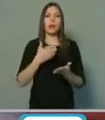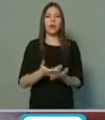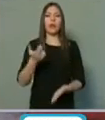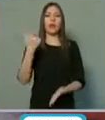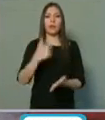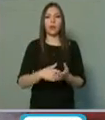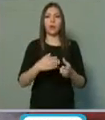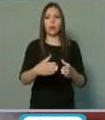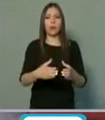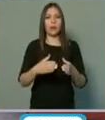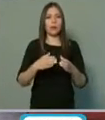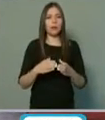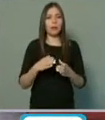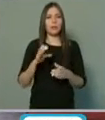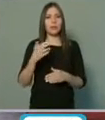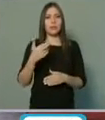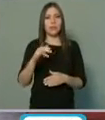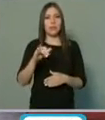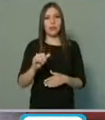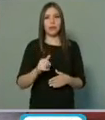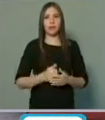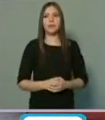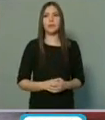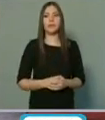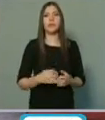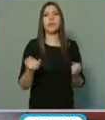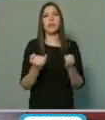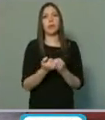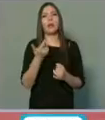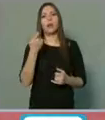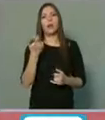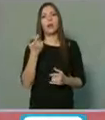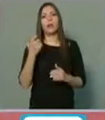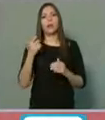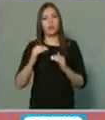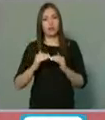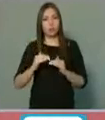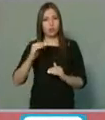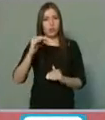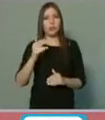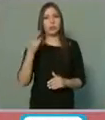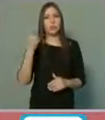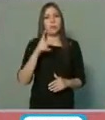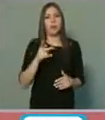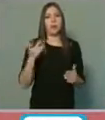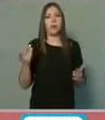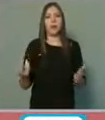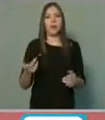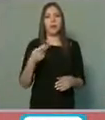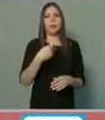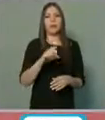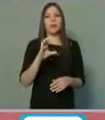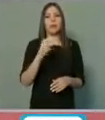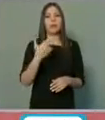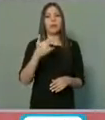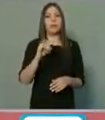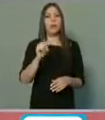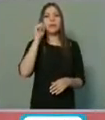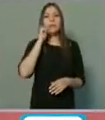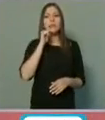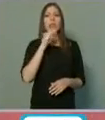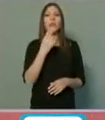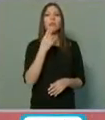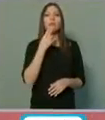compren por mayoreo. Claro, porque, bueno, igual el precio ha subido, pero definitivamente, como comentas, es pues la chía algo que utilizamos